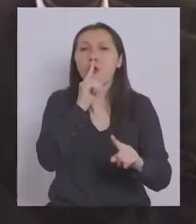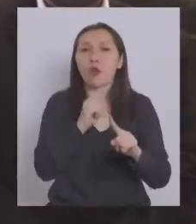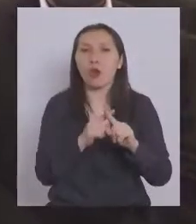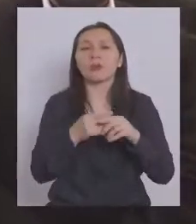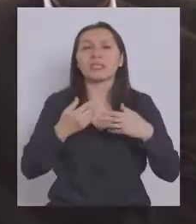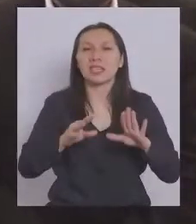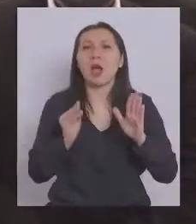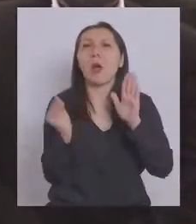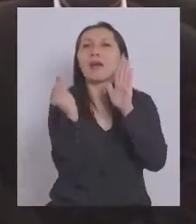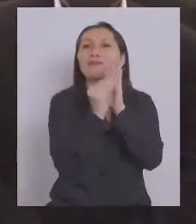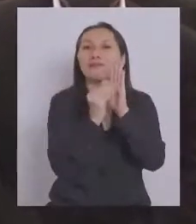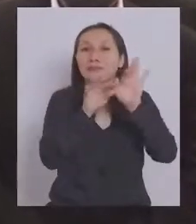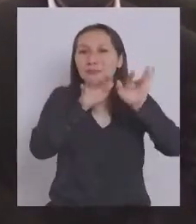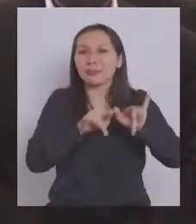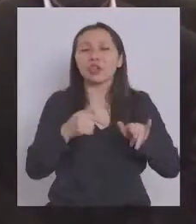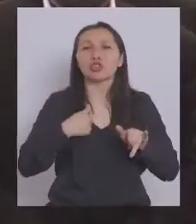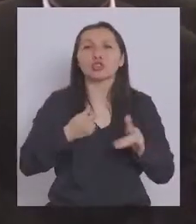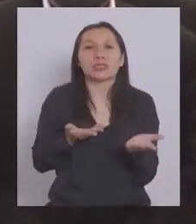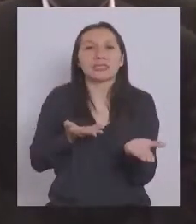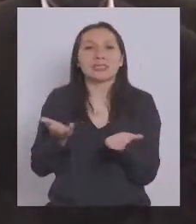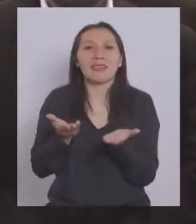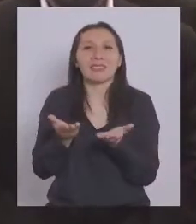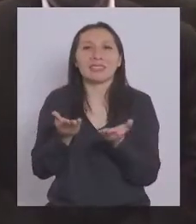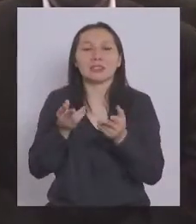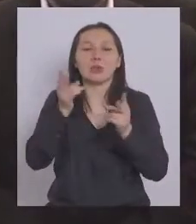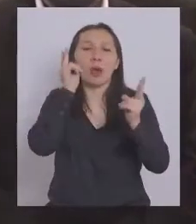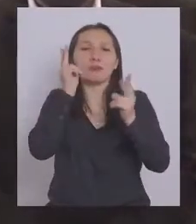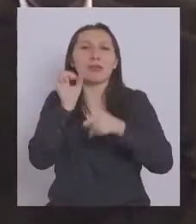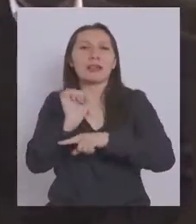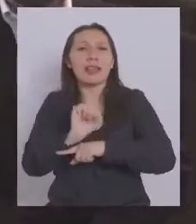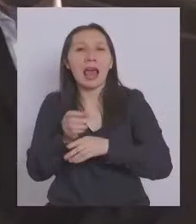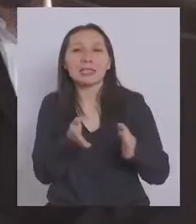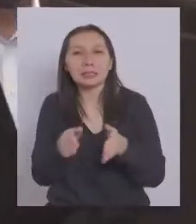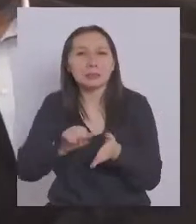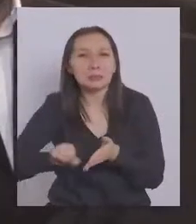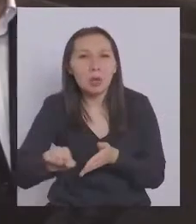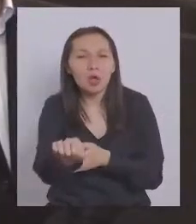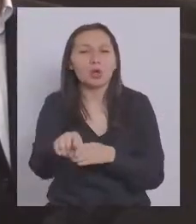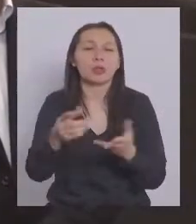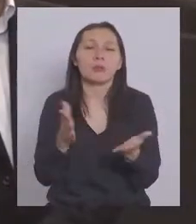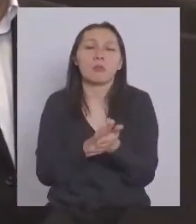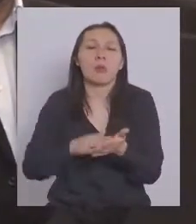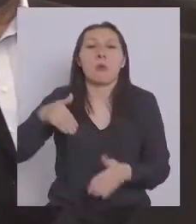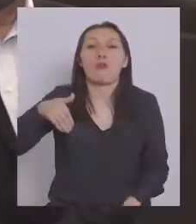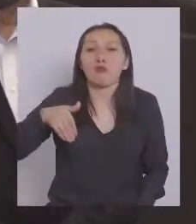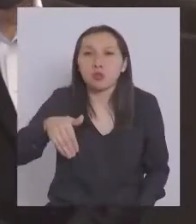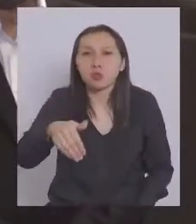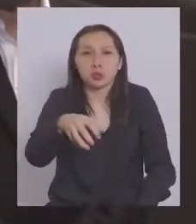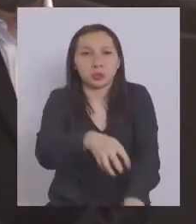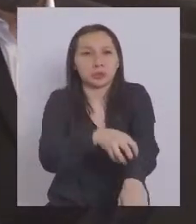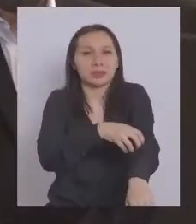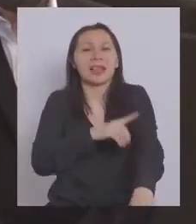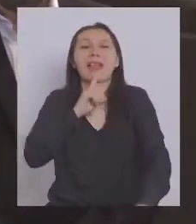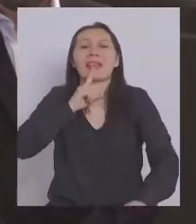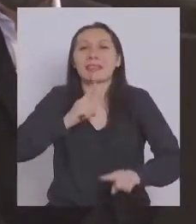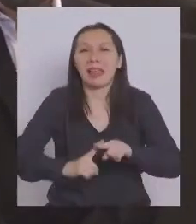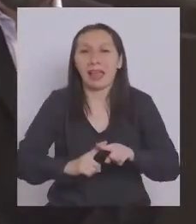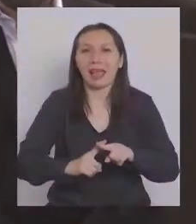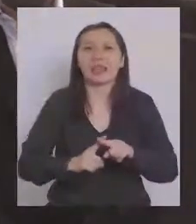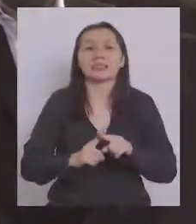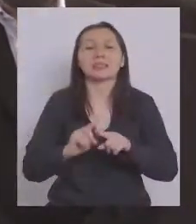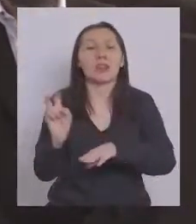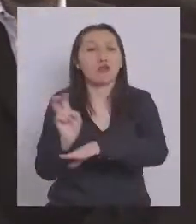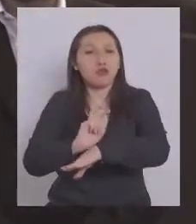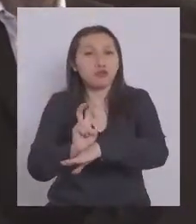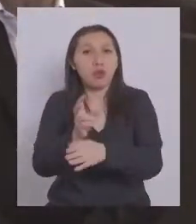están registrados para la prestación de servicios de transporte. Esto incluye buses de regiones, taxis, transporte